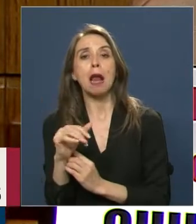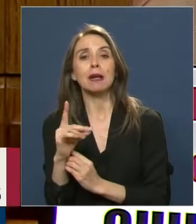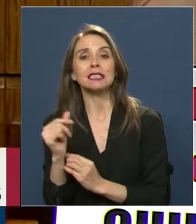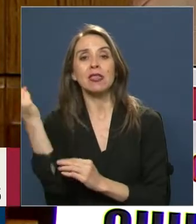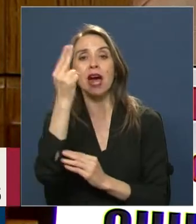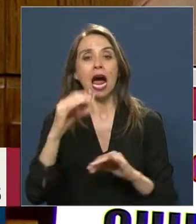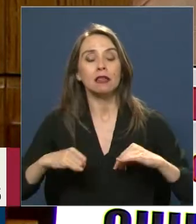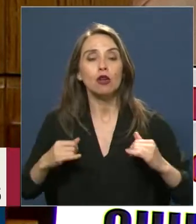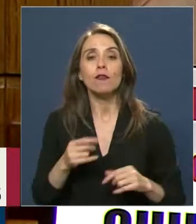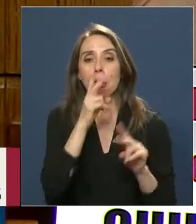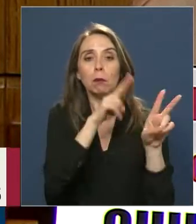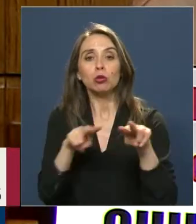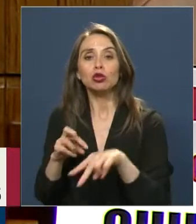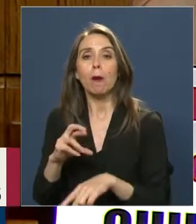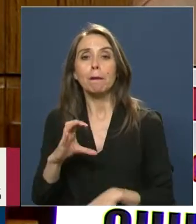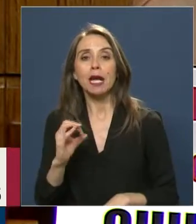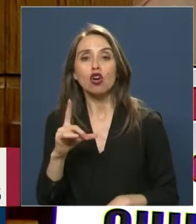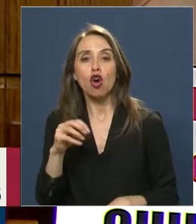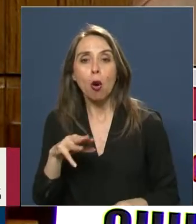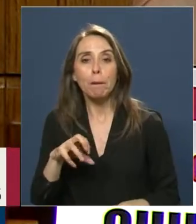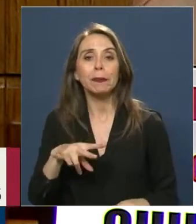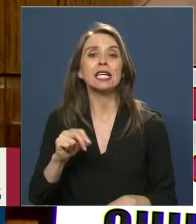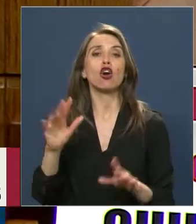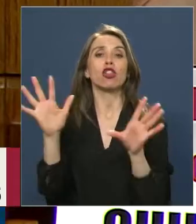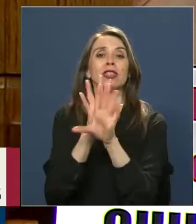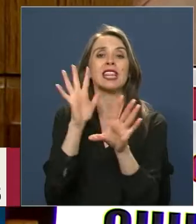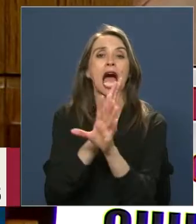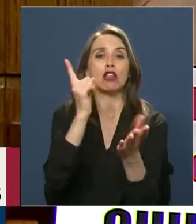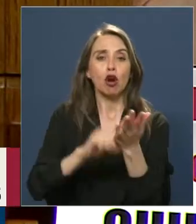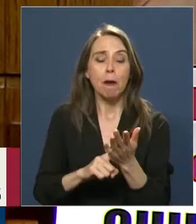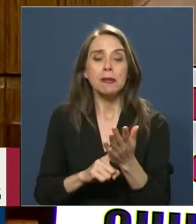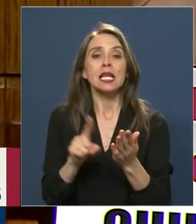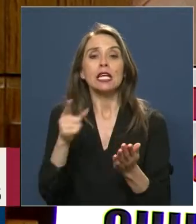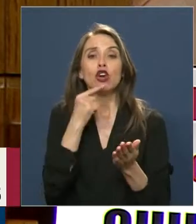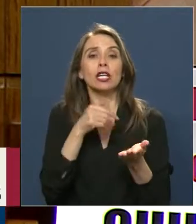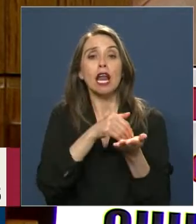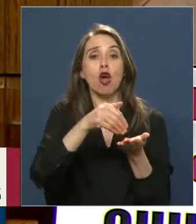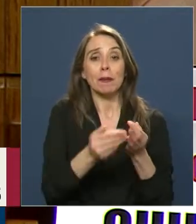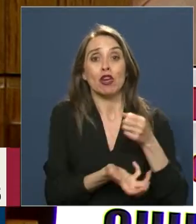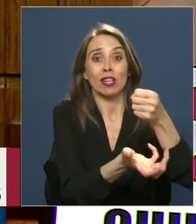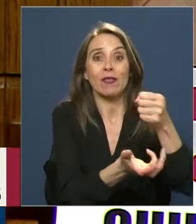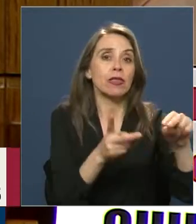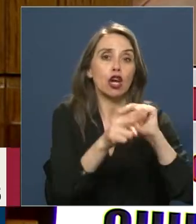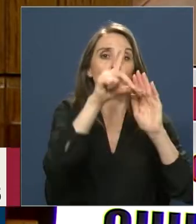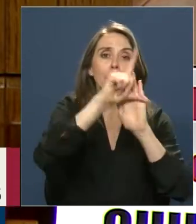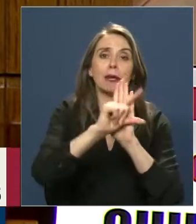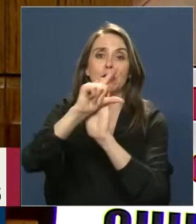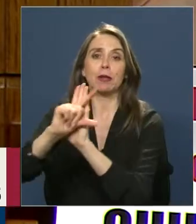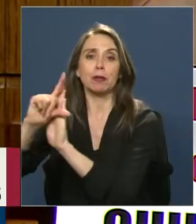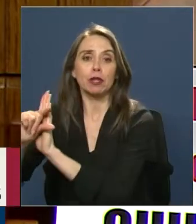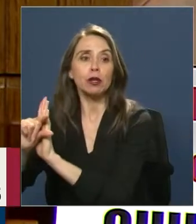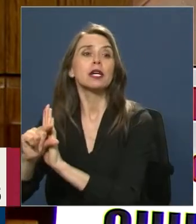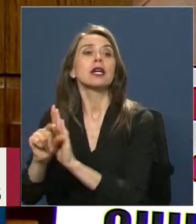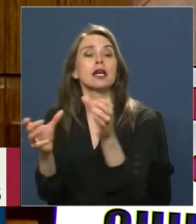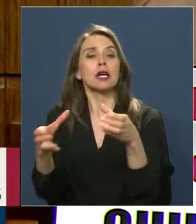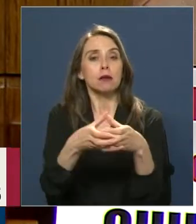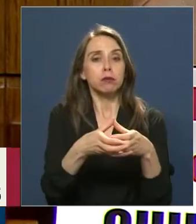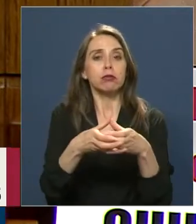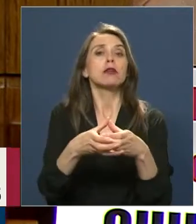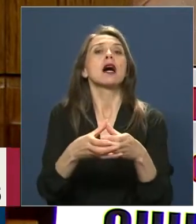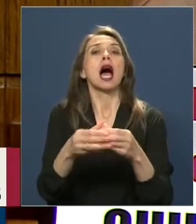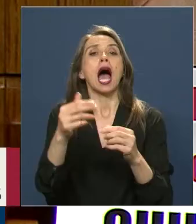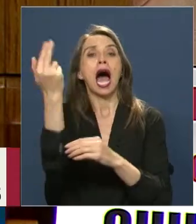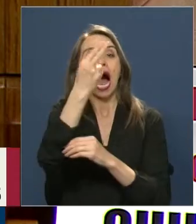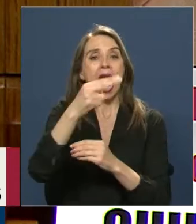Museo Precolombino, Teatro Amil, etc. Por suerte, los artistas se organizan, al igual como lo está haciendo hoy día la